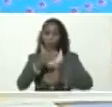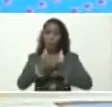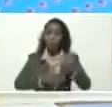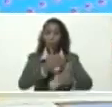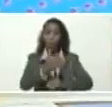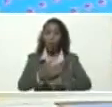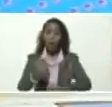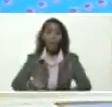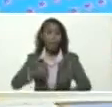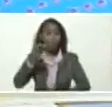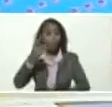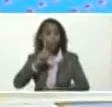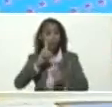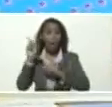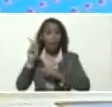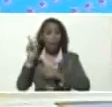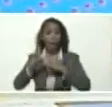Qué importante esto.